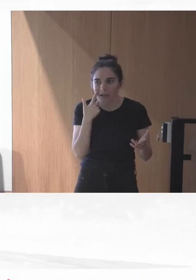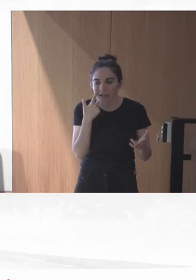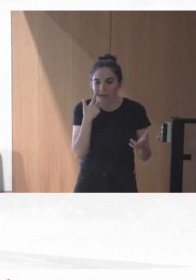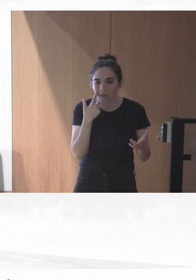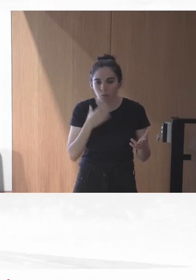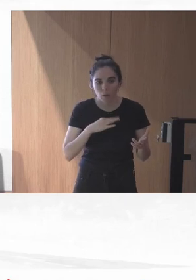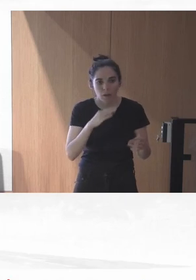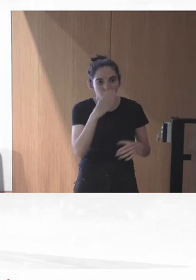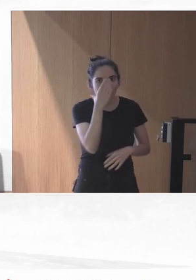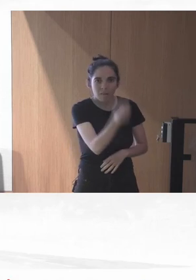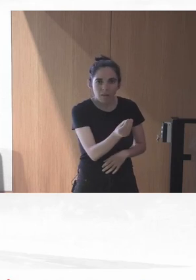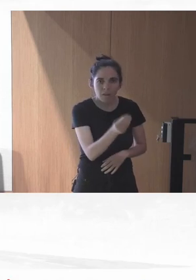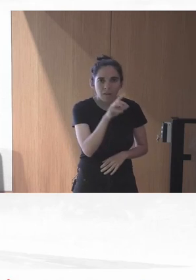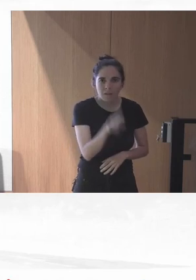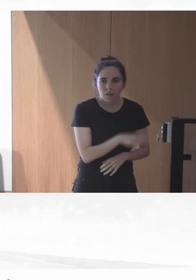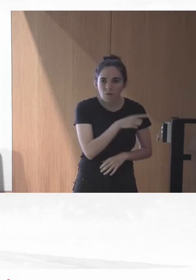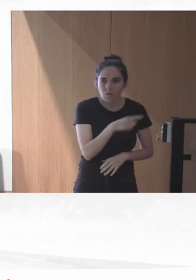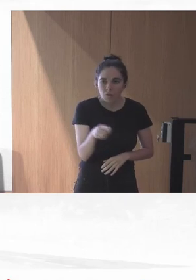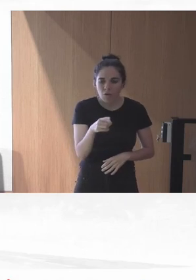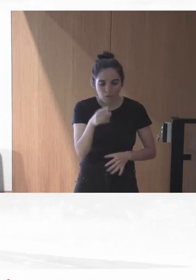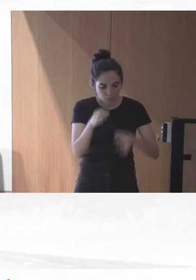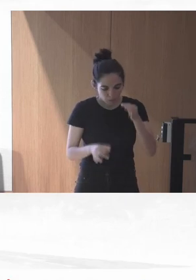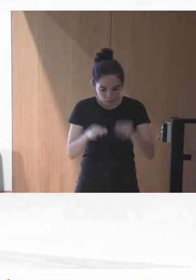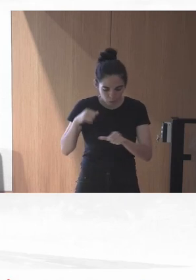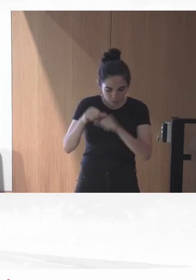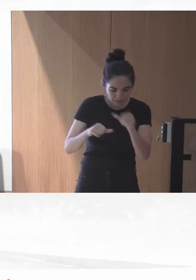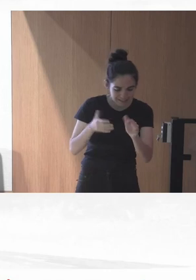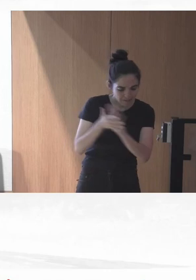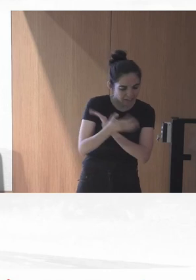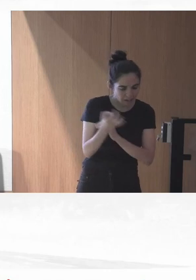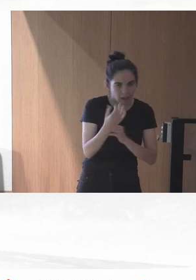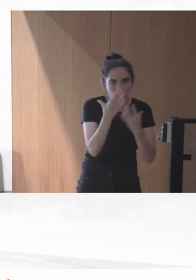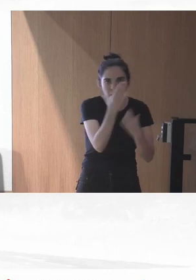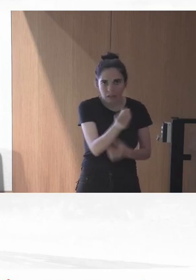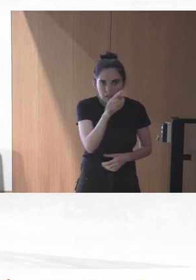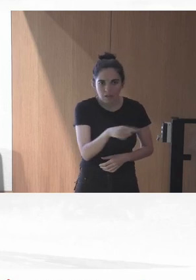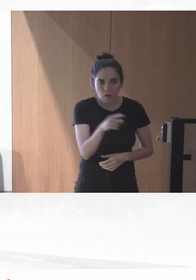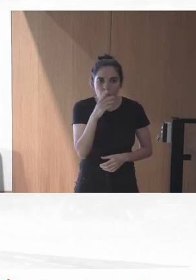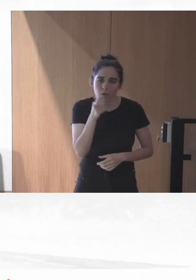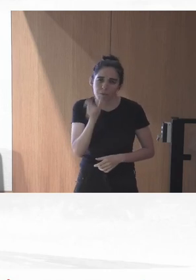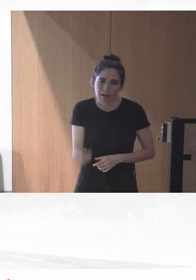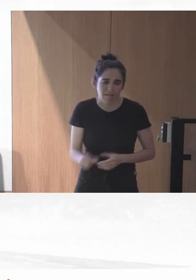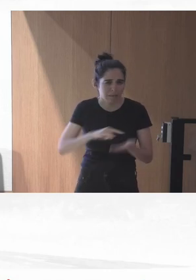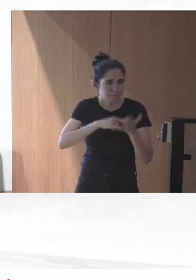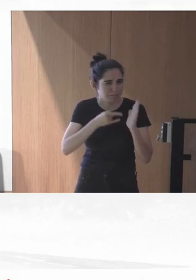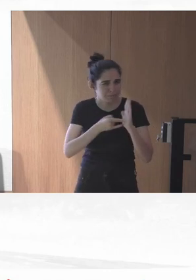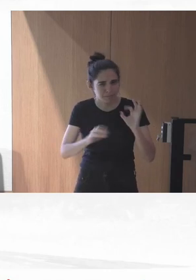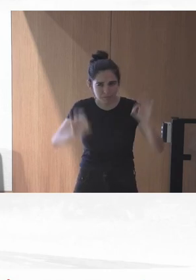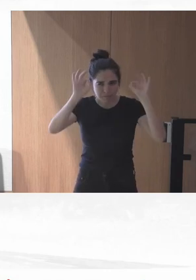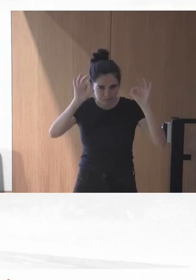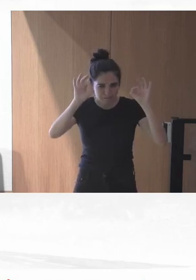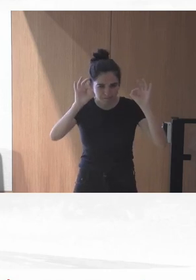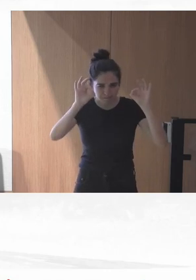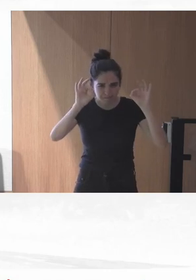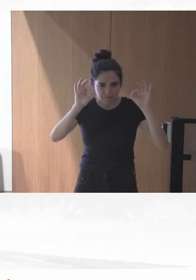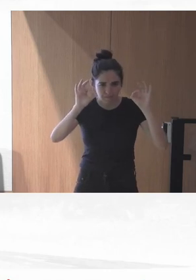cómo podía comprender qué era para él un procedimiento judicial, las palabras tan técnicas que se utilizan dentro de los